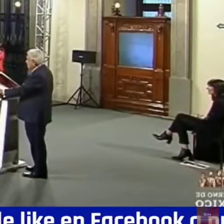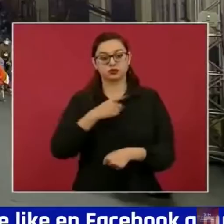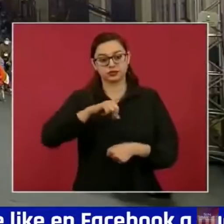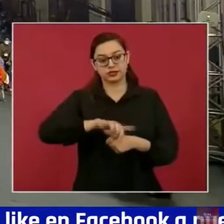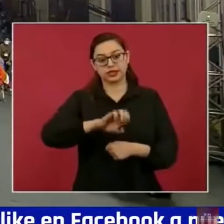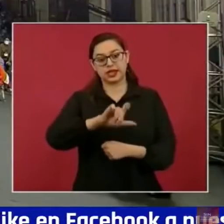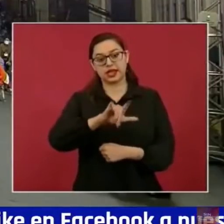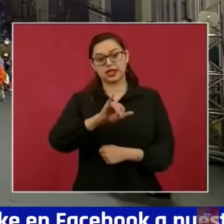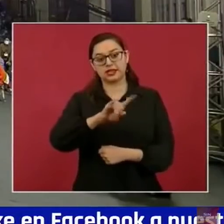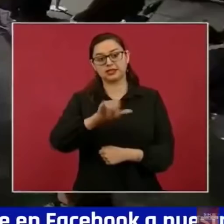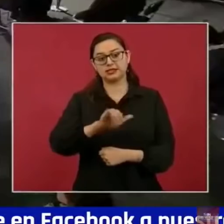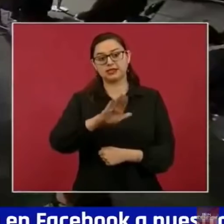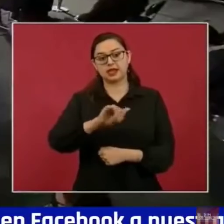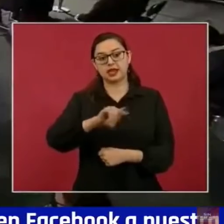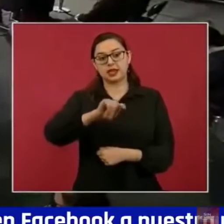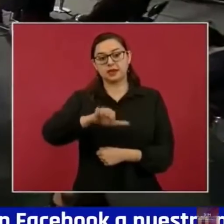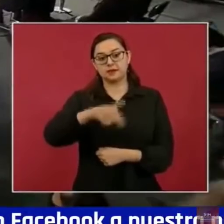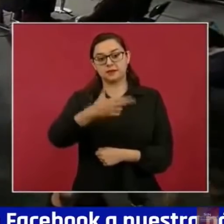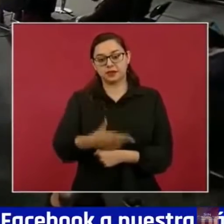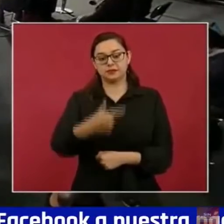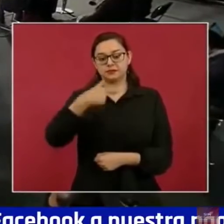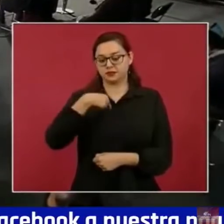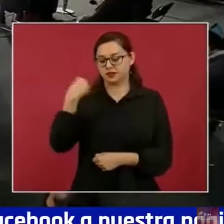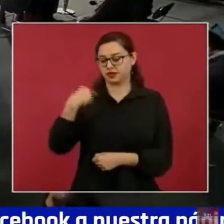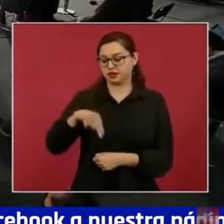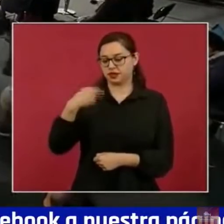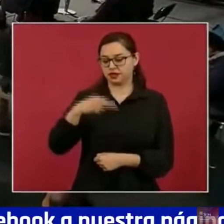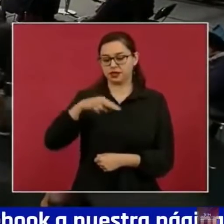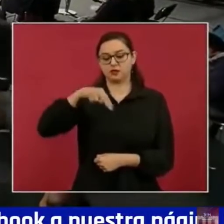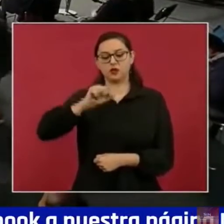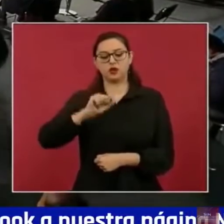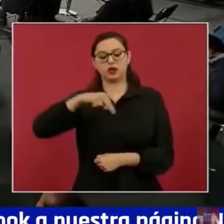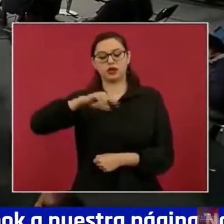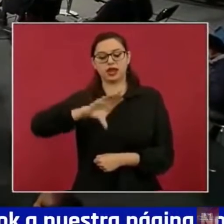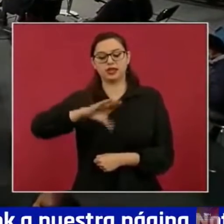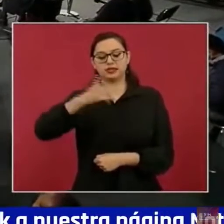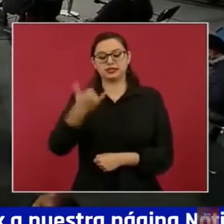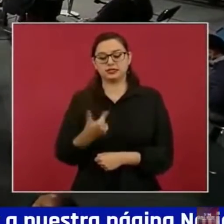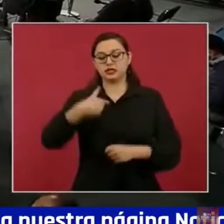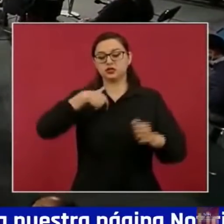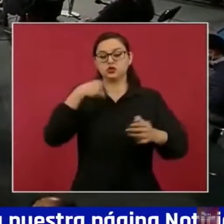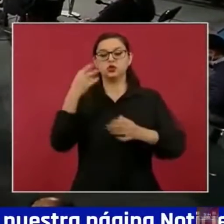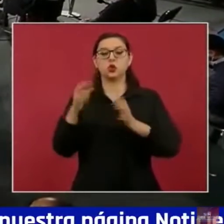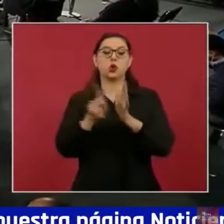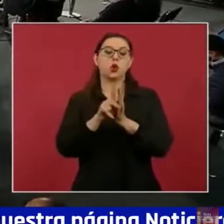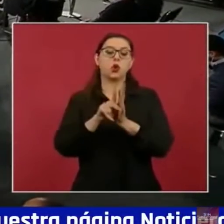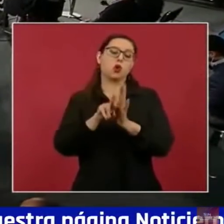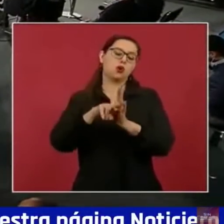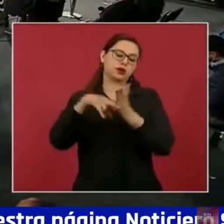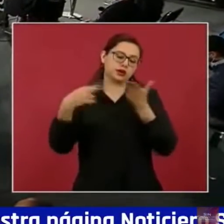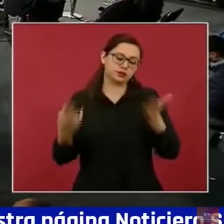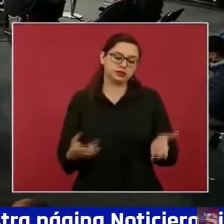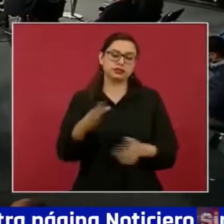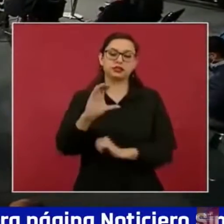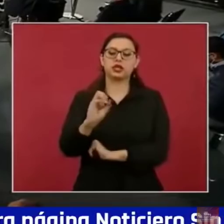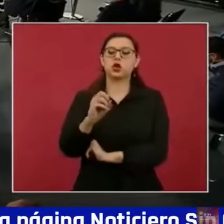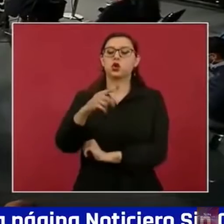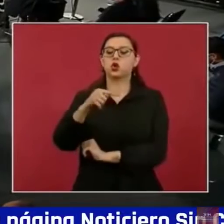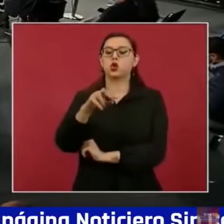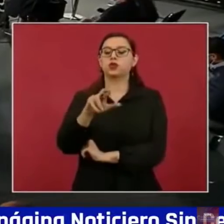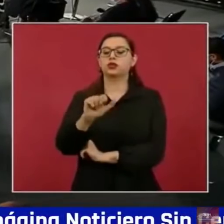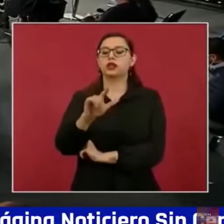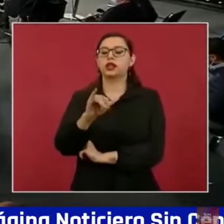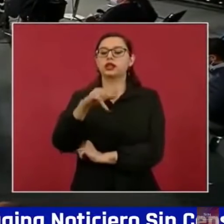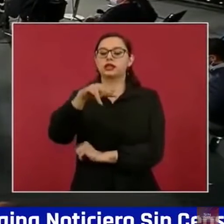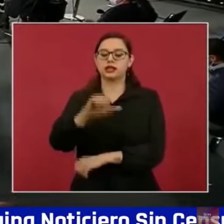Flores, de la revista Contralínea. Presidente, el 22 de febrero, el